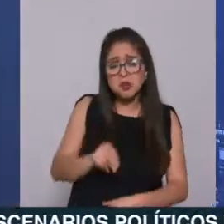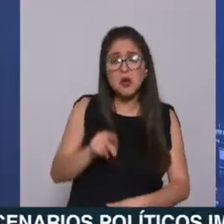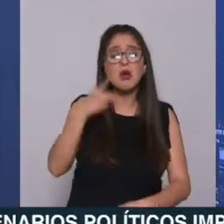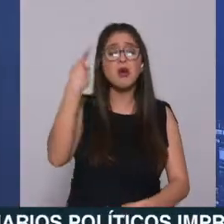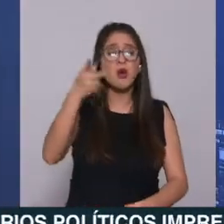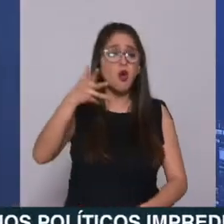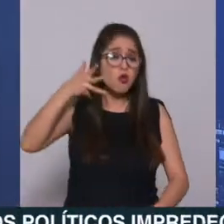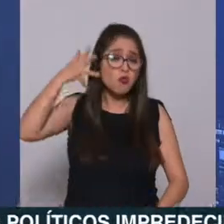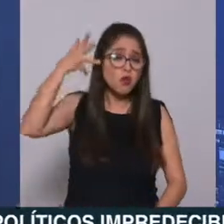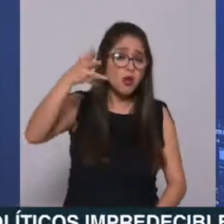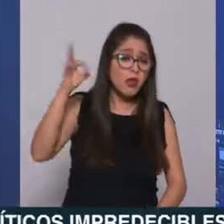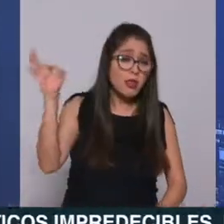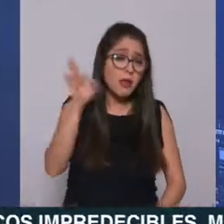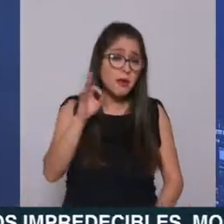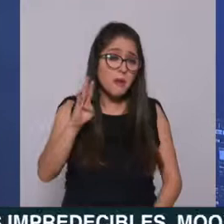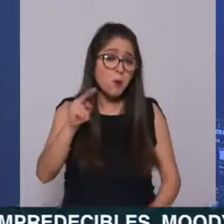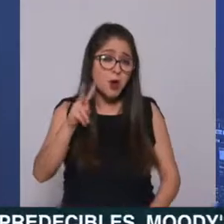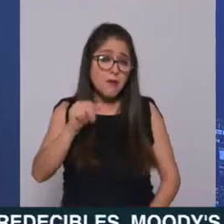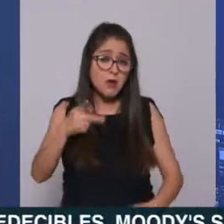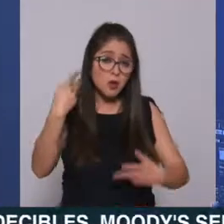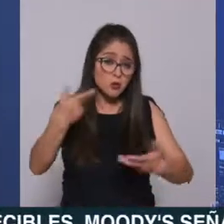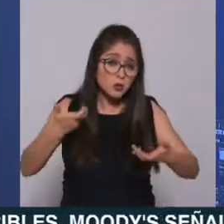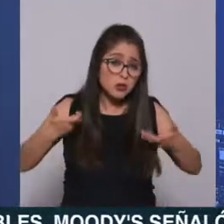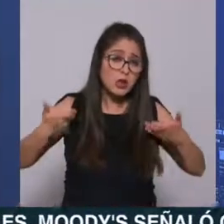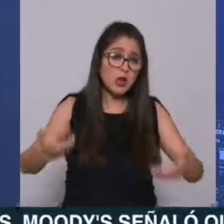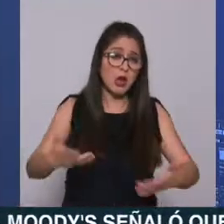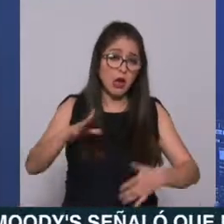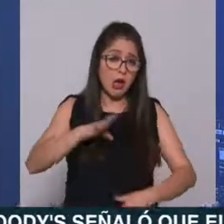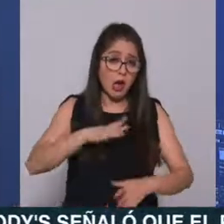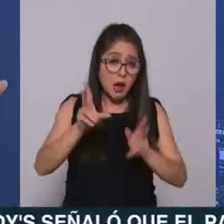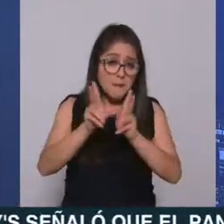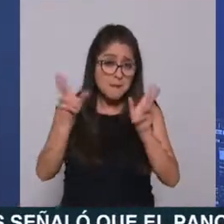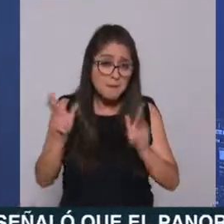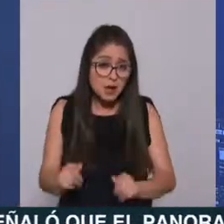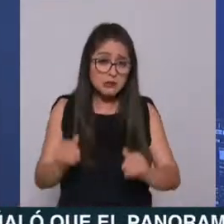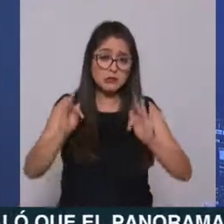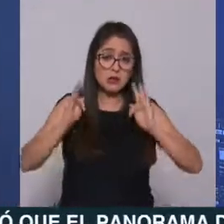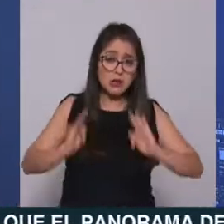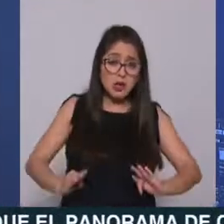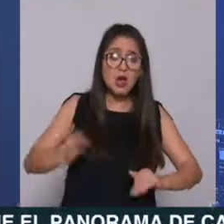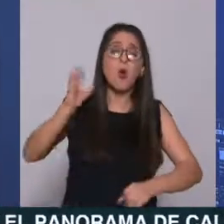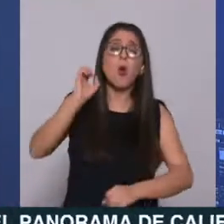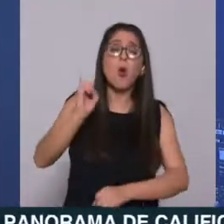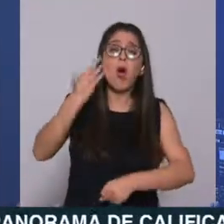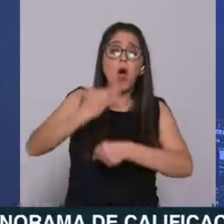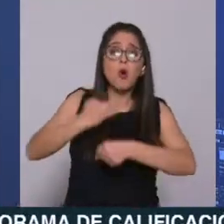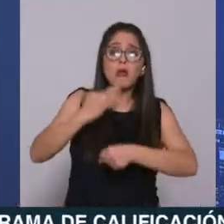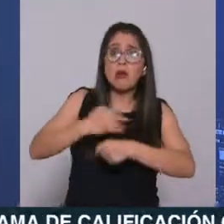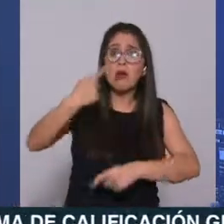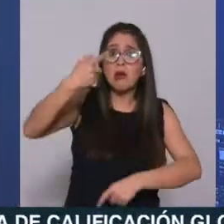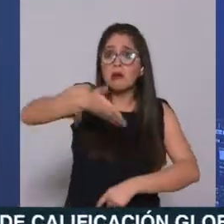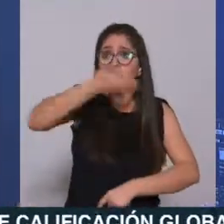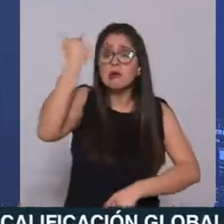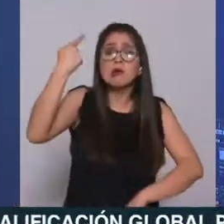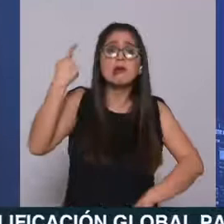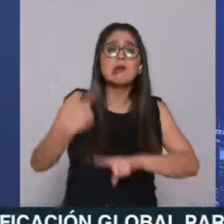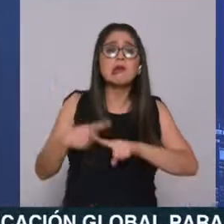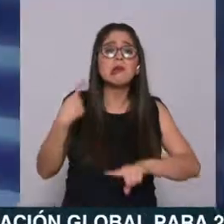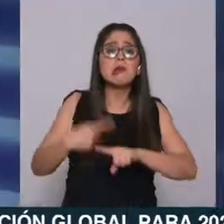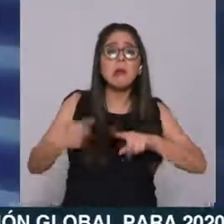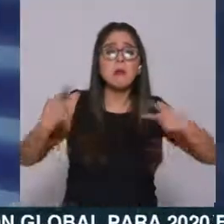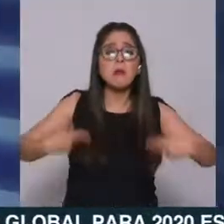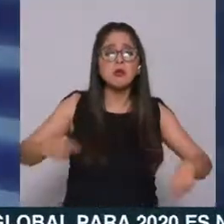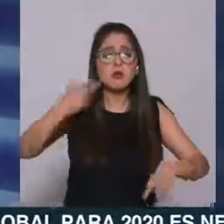paz a Bolivia, a las calles? ¿Las familias van a estar tranquilas? ¿O ahora mismo que no se sabe en manos de quién queda el país, todavía reinará el